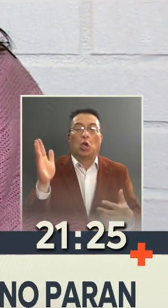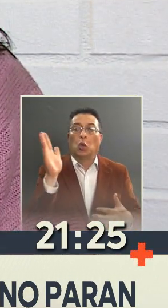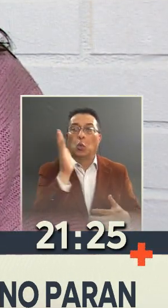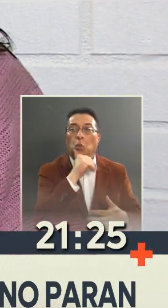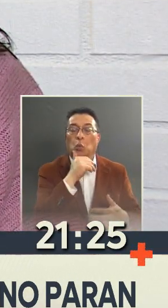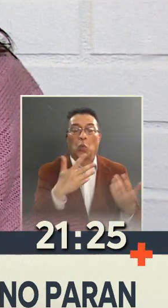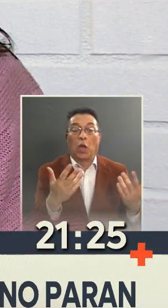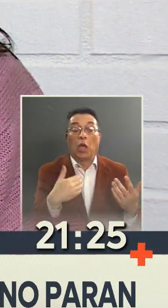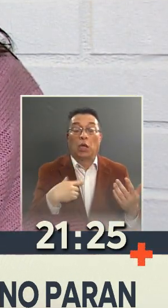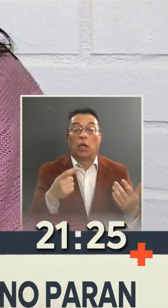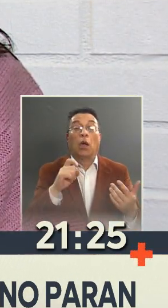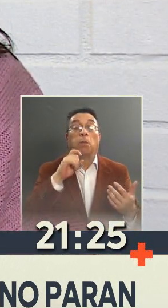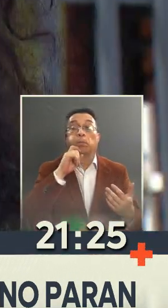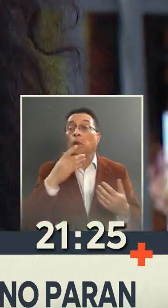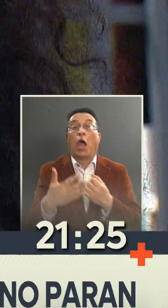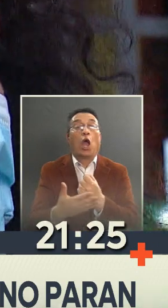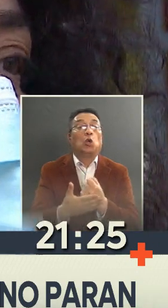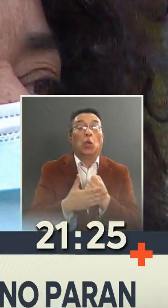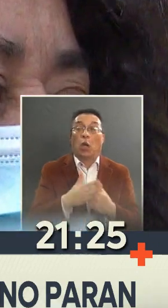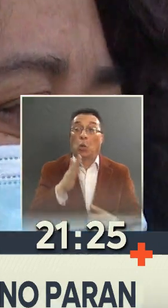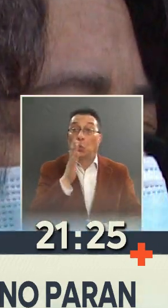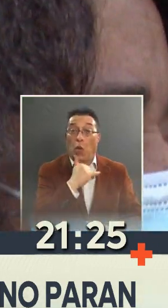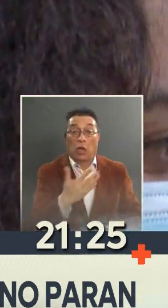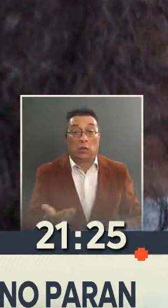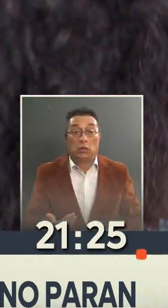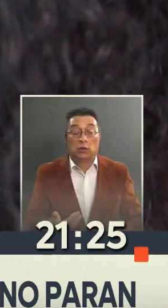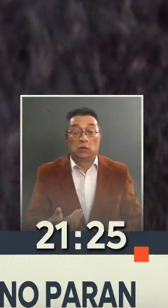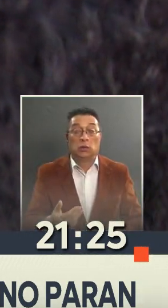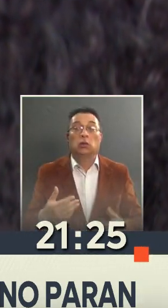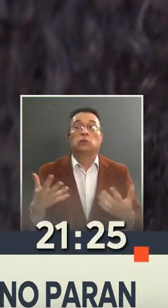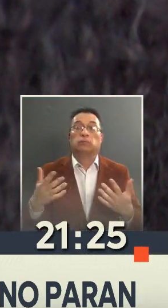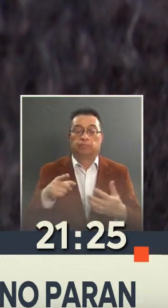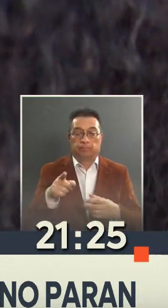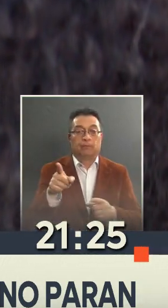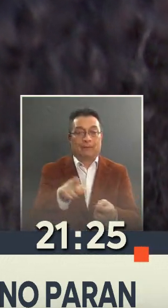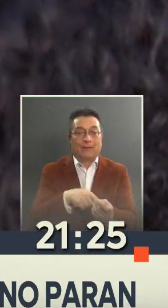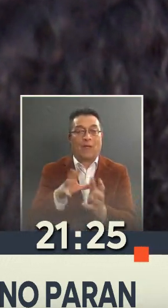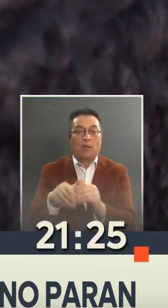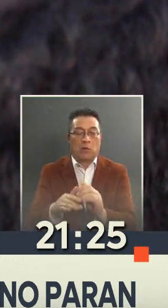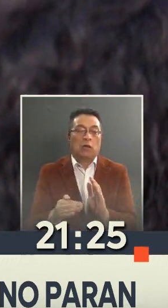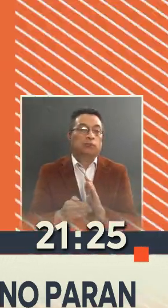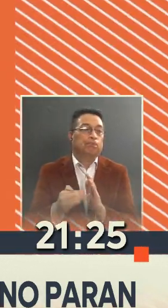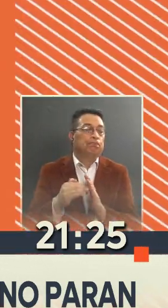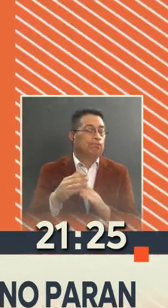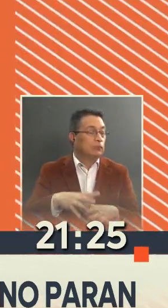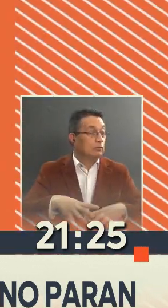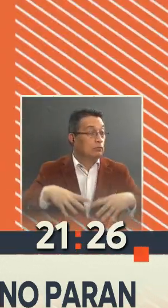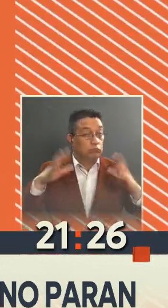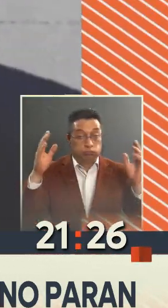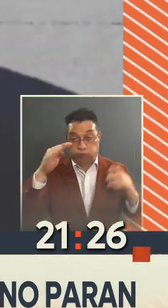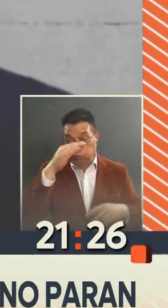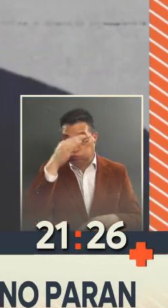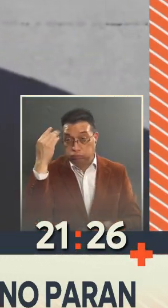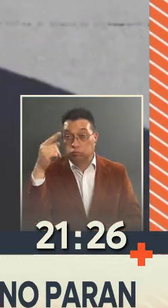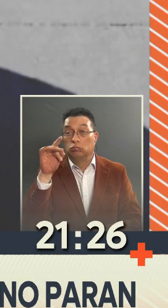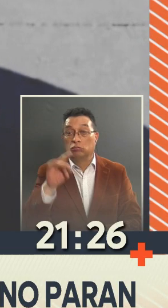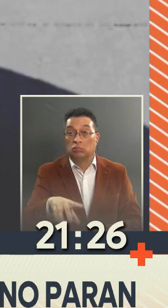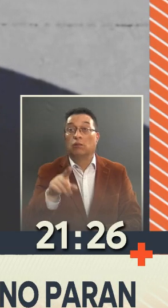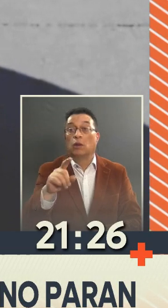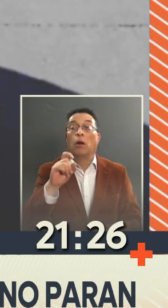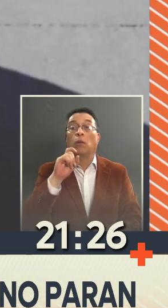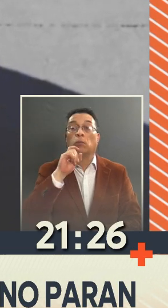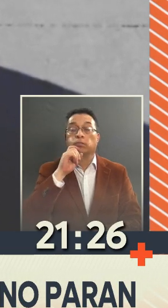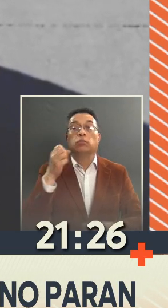nosotros nadie nos ayuda. La impotencia de esta familia crece cada día. Conocen la cara de quienes usan su